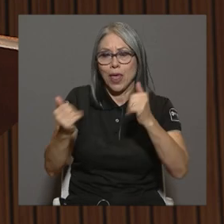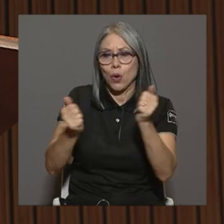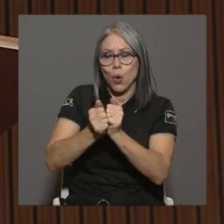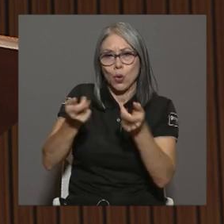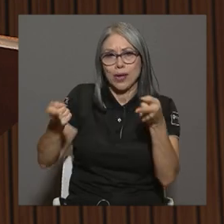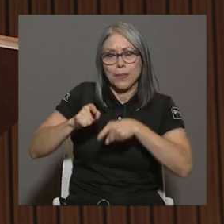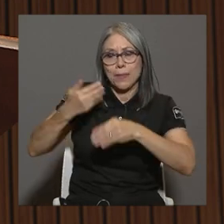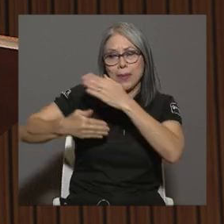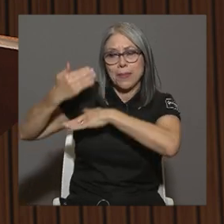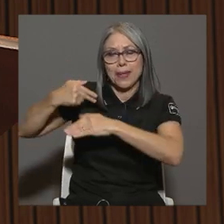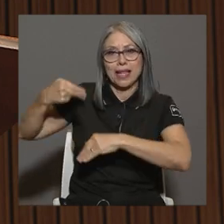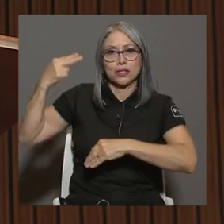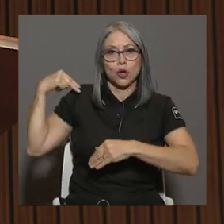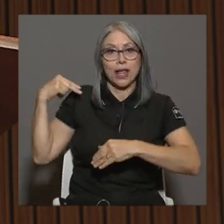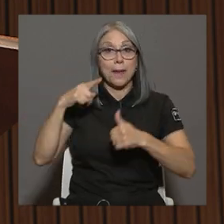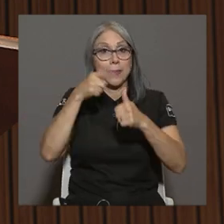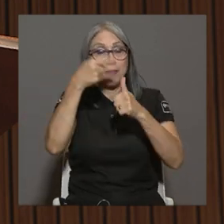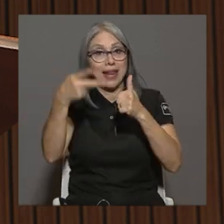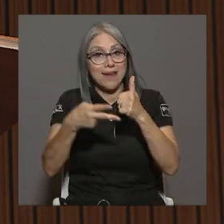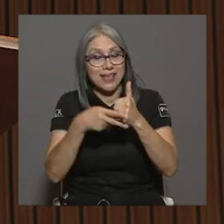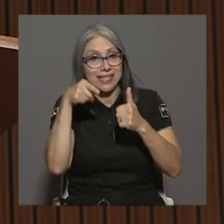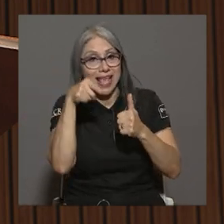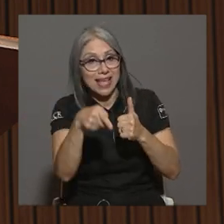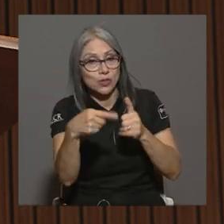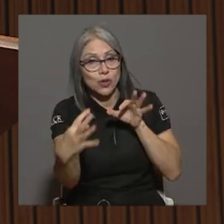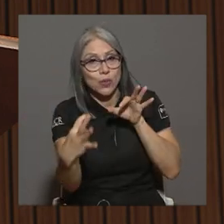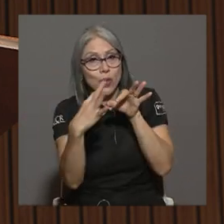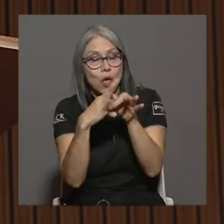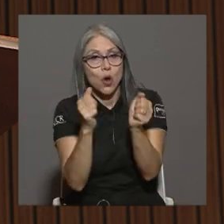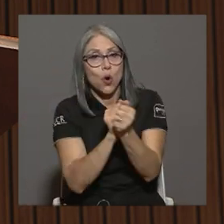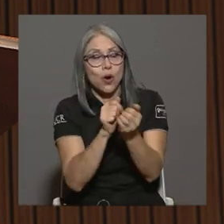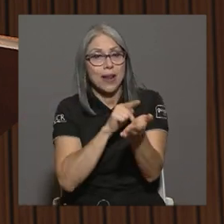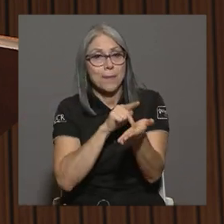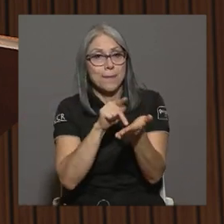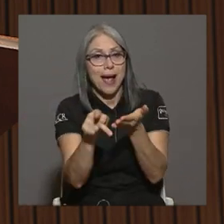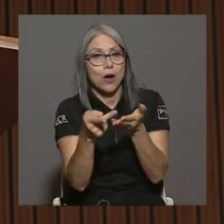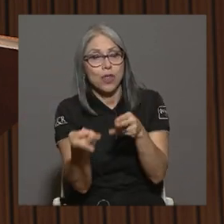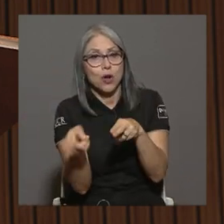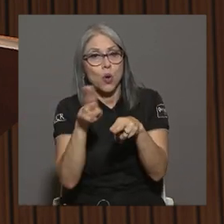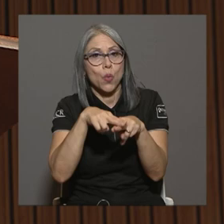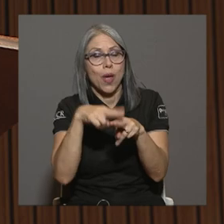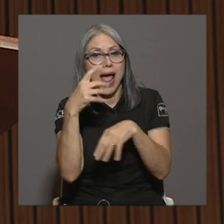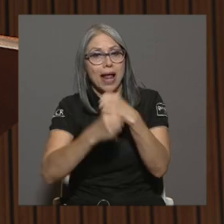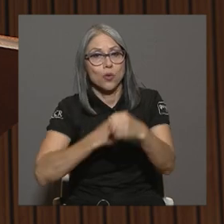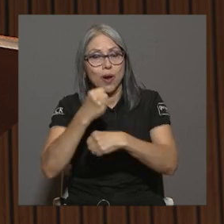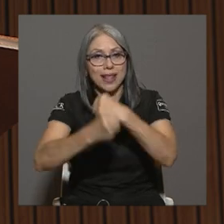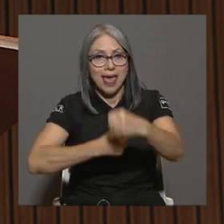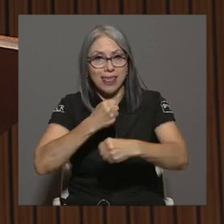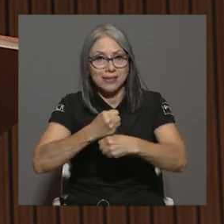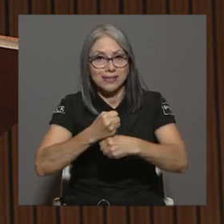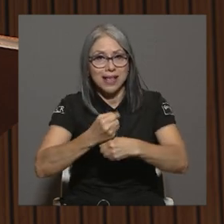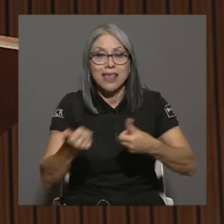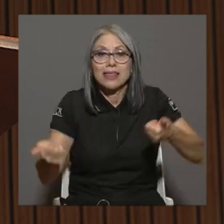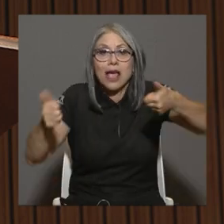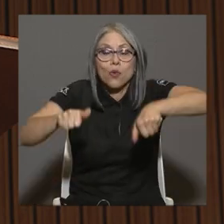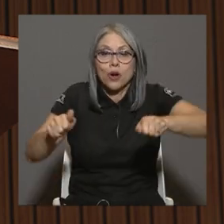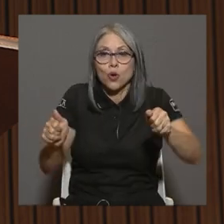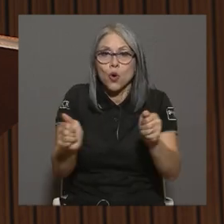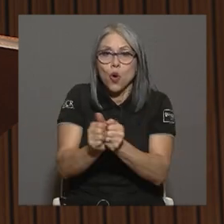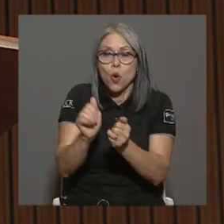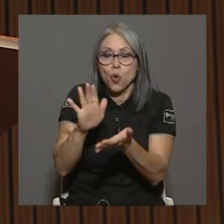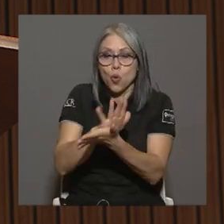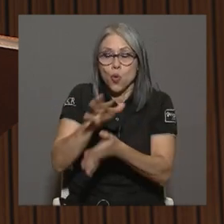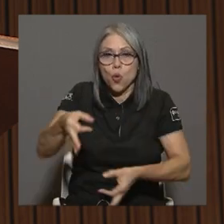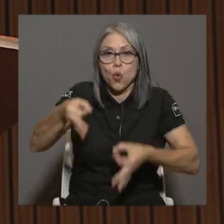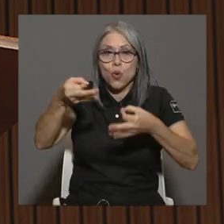vez, esta gestión se articuló con el pago del componente salarial de anualidades, conforme a una resolución de